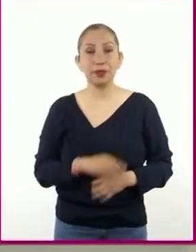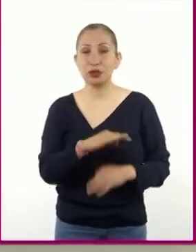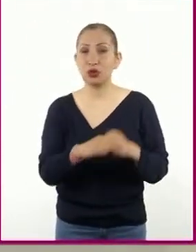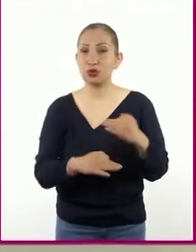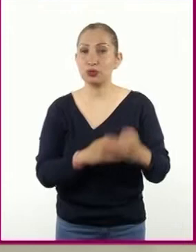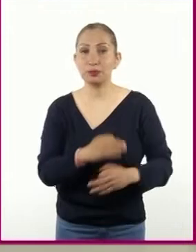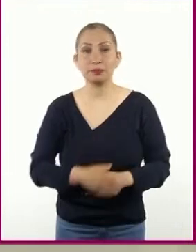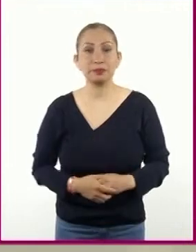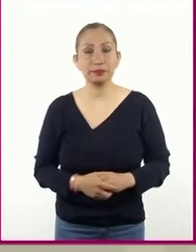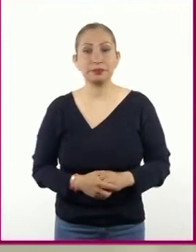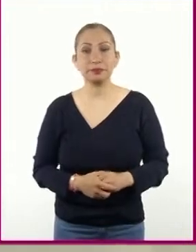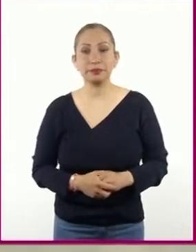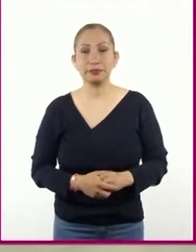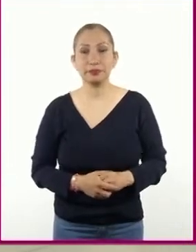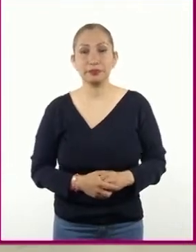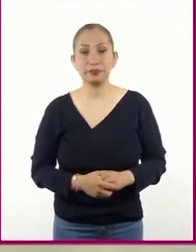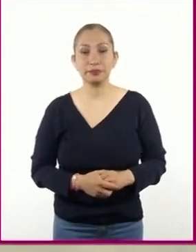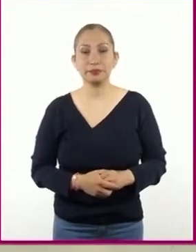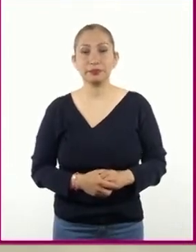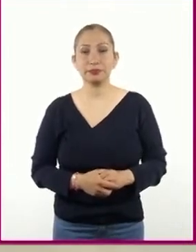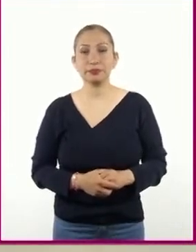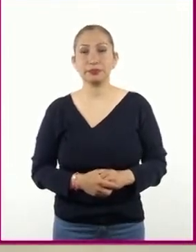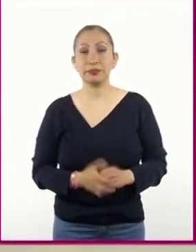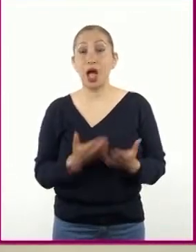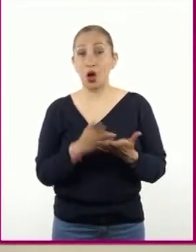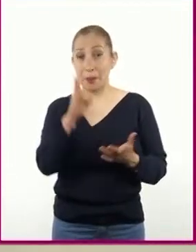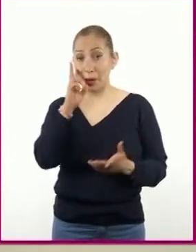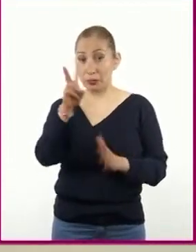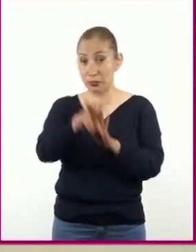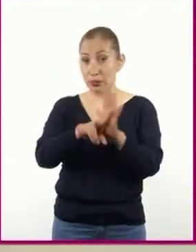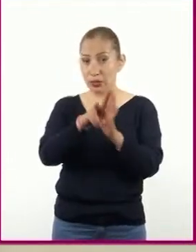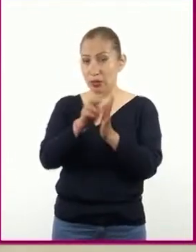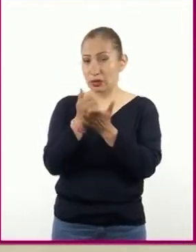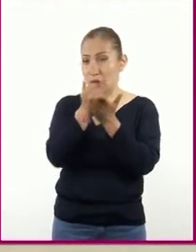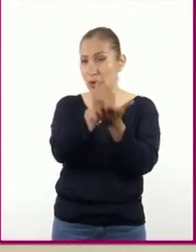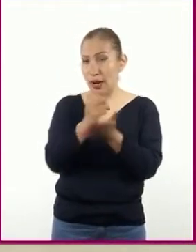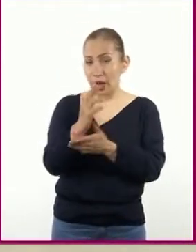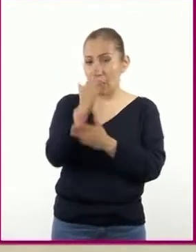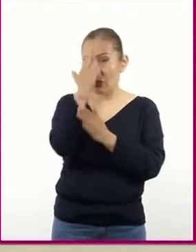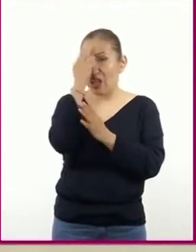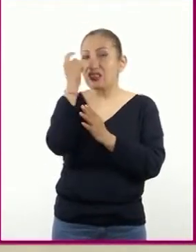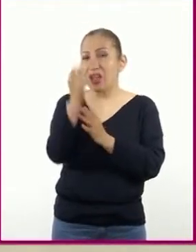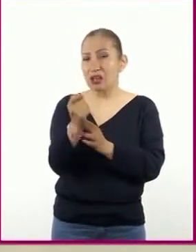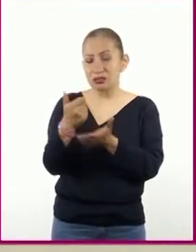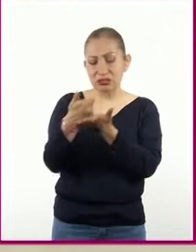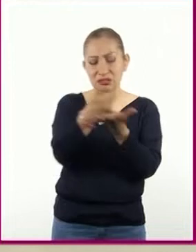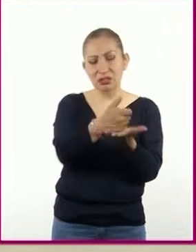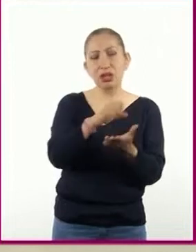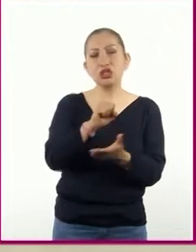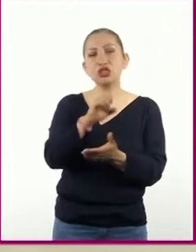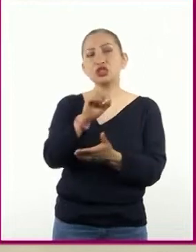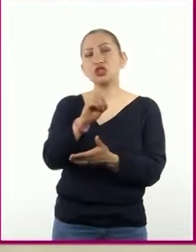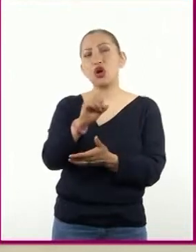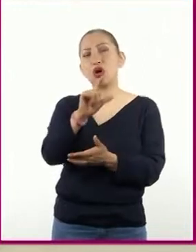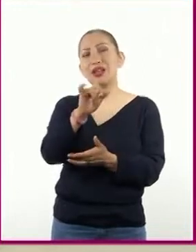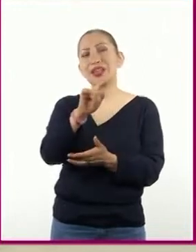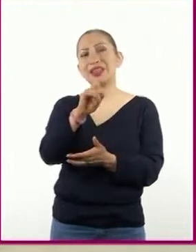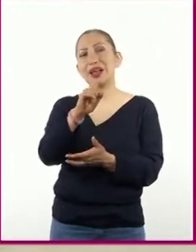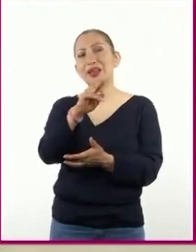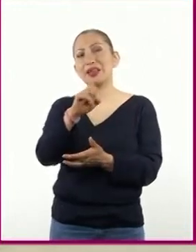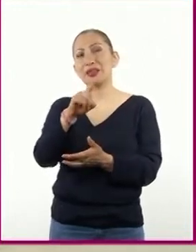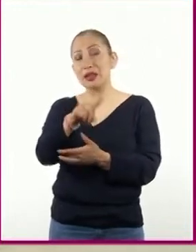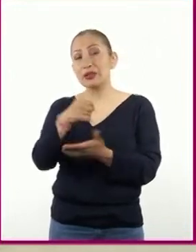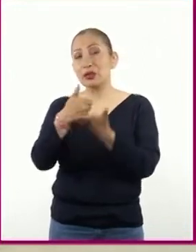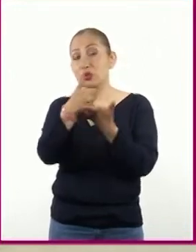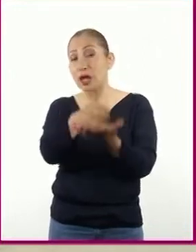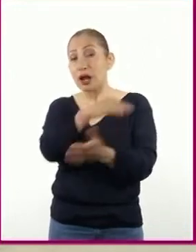y todos. El siguiente video nos ayuda a recordar qué es la solidaridad y cómo podemos ayudar